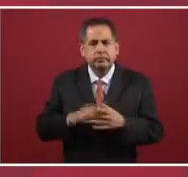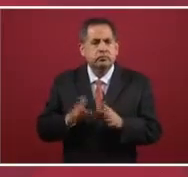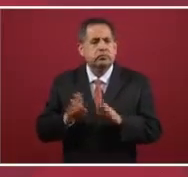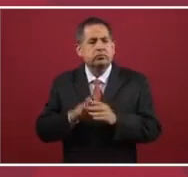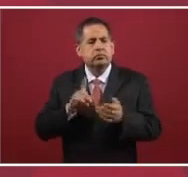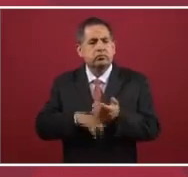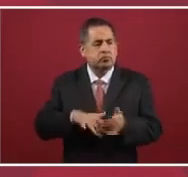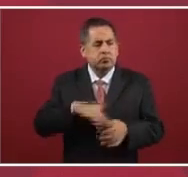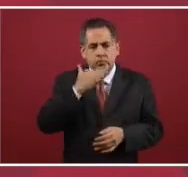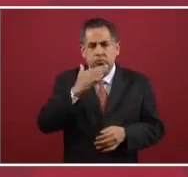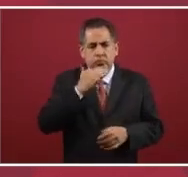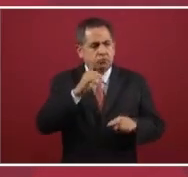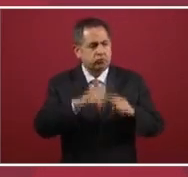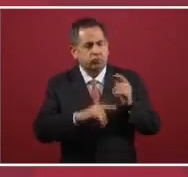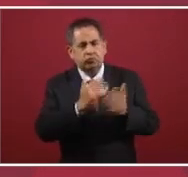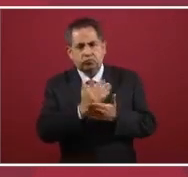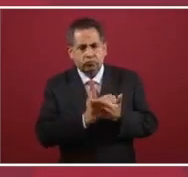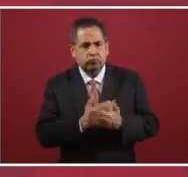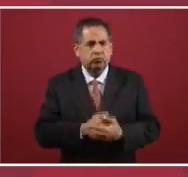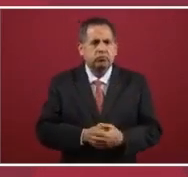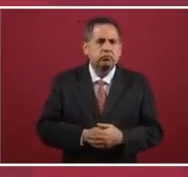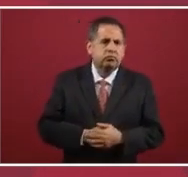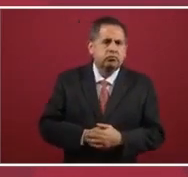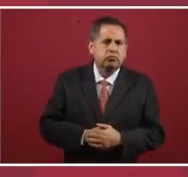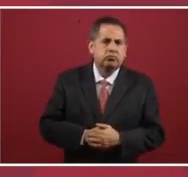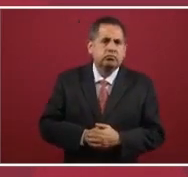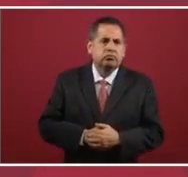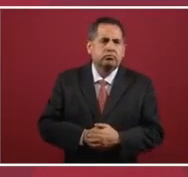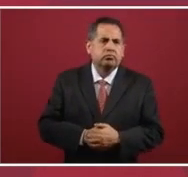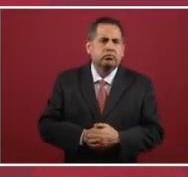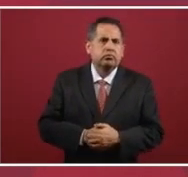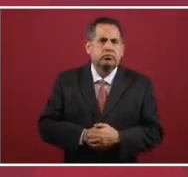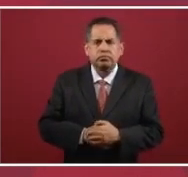la corrupción en